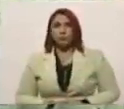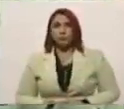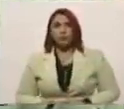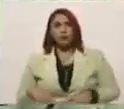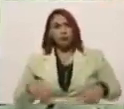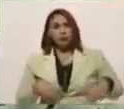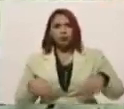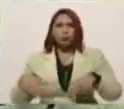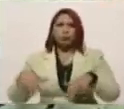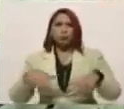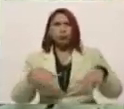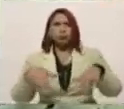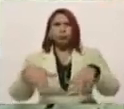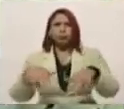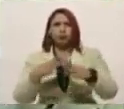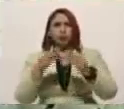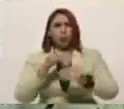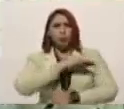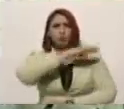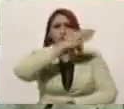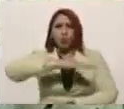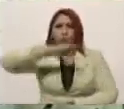Caminamos parte de estas montañas